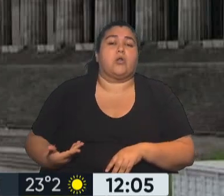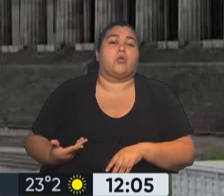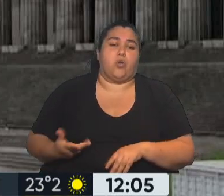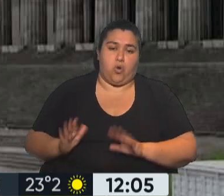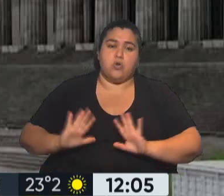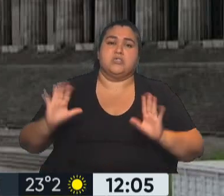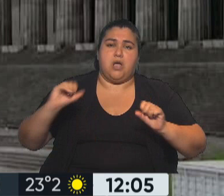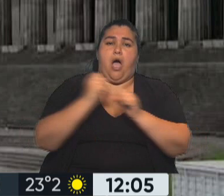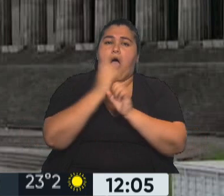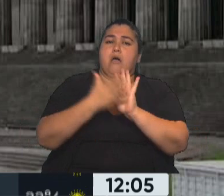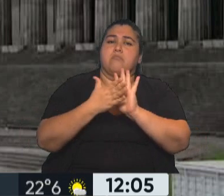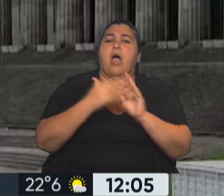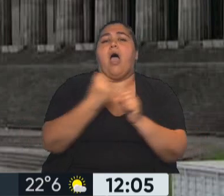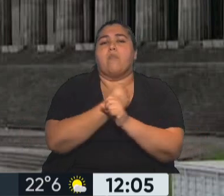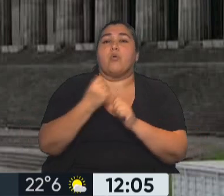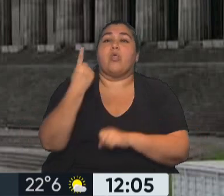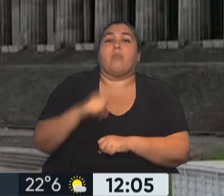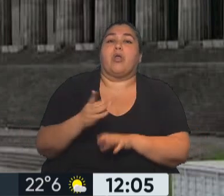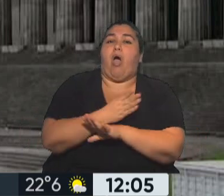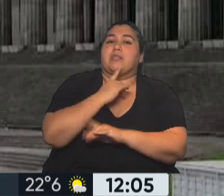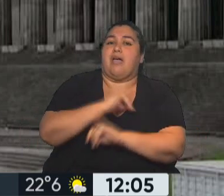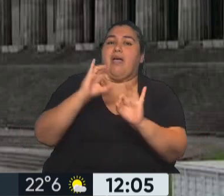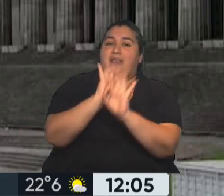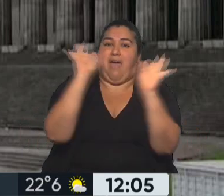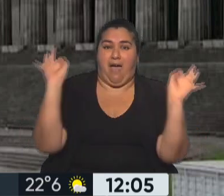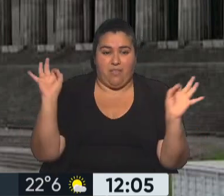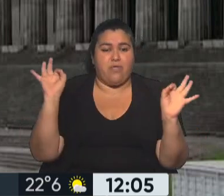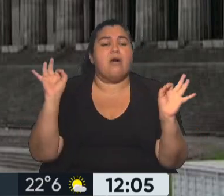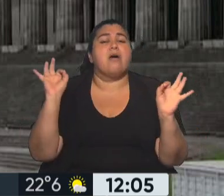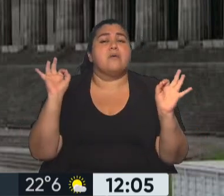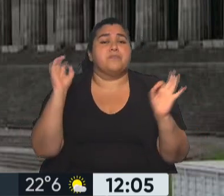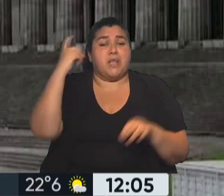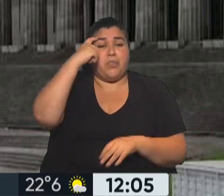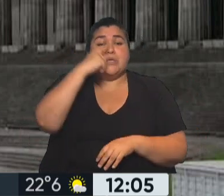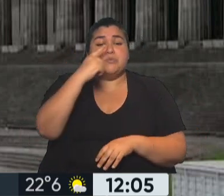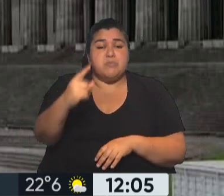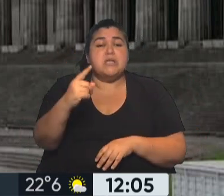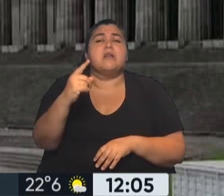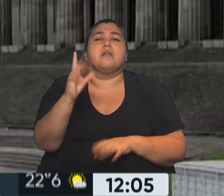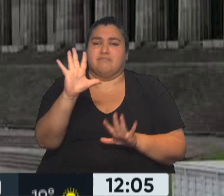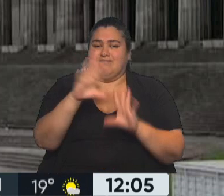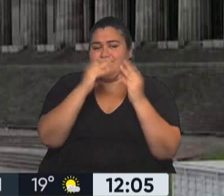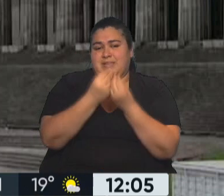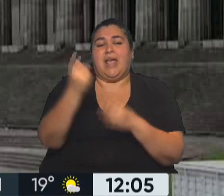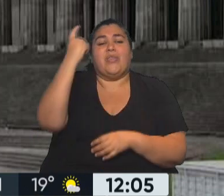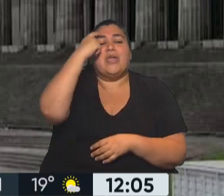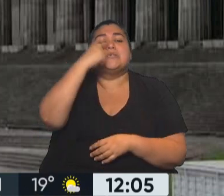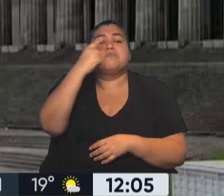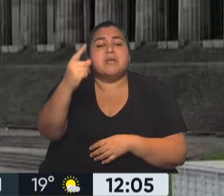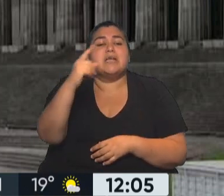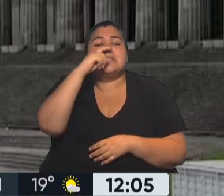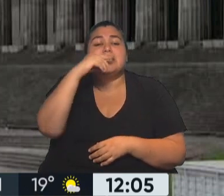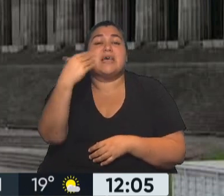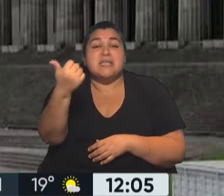fue aprobado pero que no había sido anunciado, y también el de mayo, son 10.075, vamos a redondear,